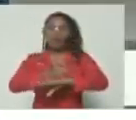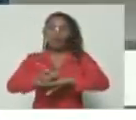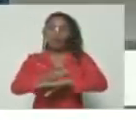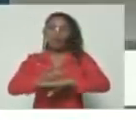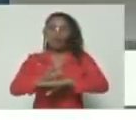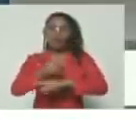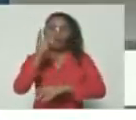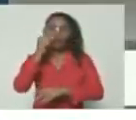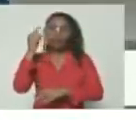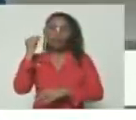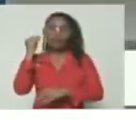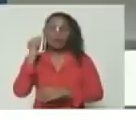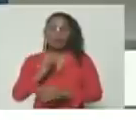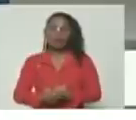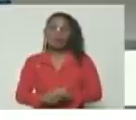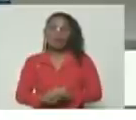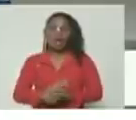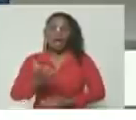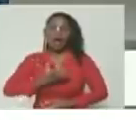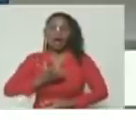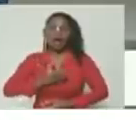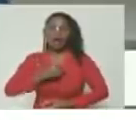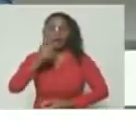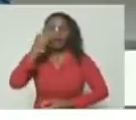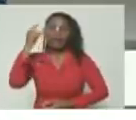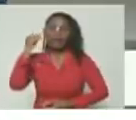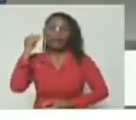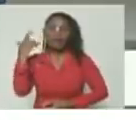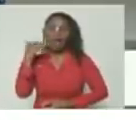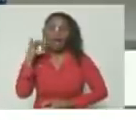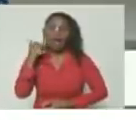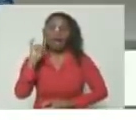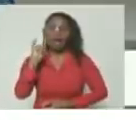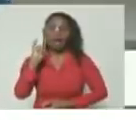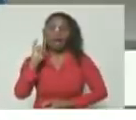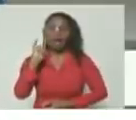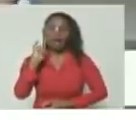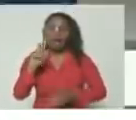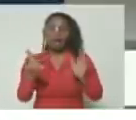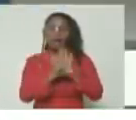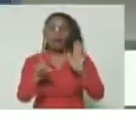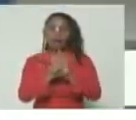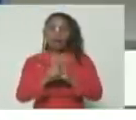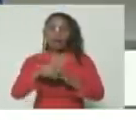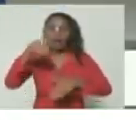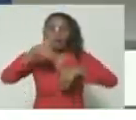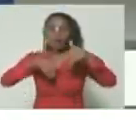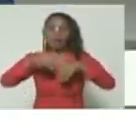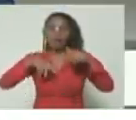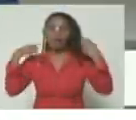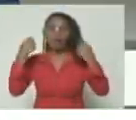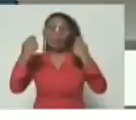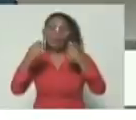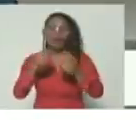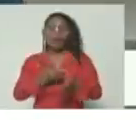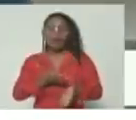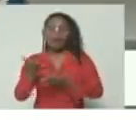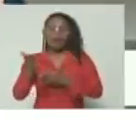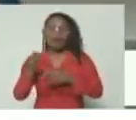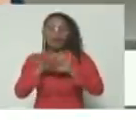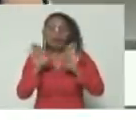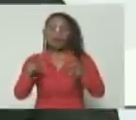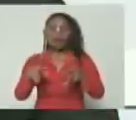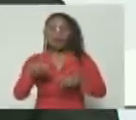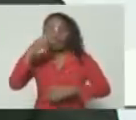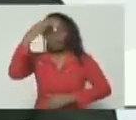gobernadoras, alcaldes y alcaldesas, tendrán la legitimidad del voto popular y podrán ir a esa mesa de México.